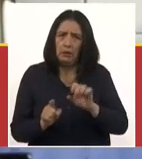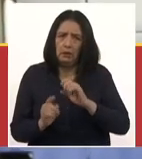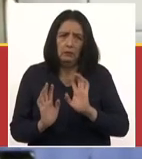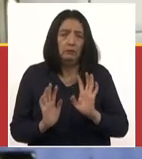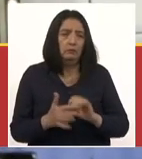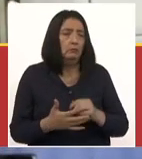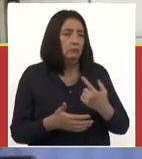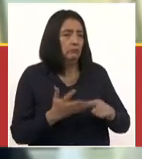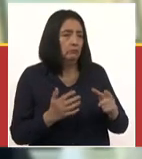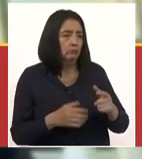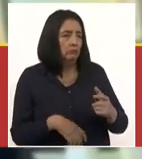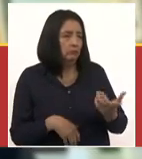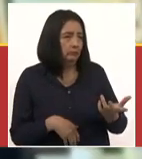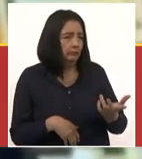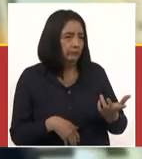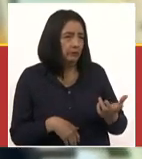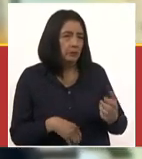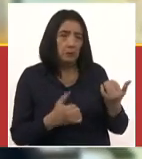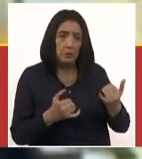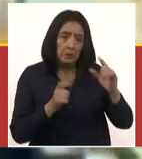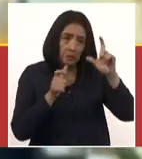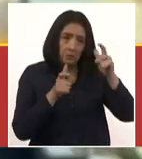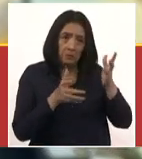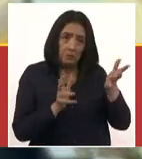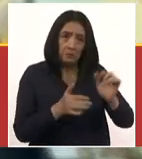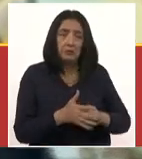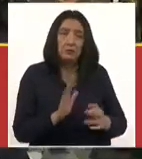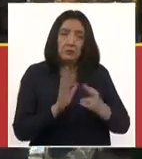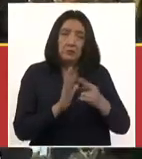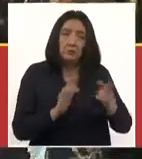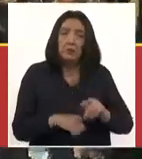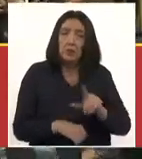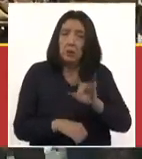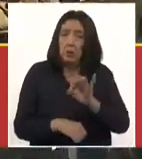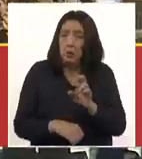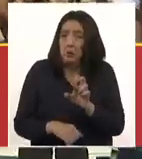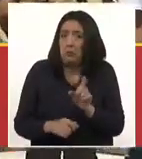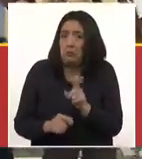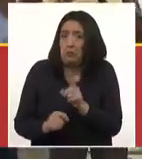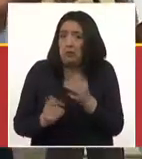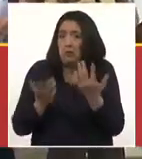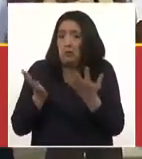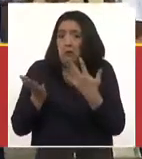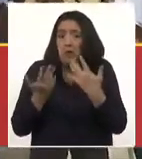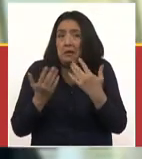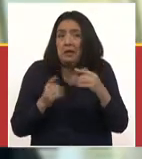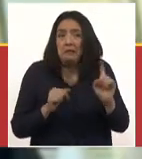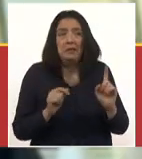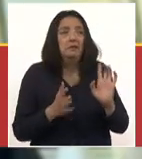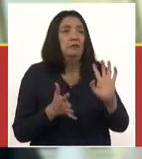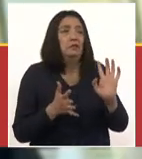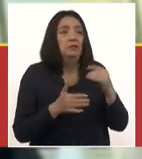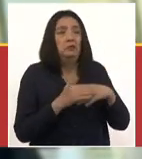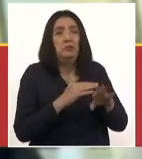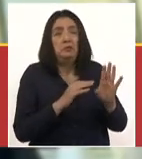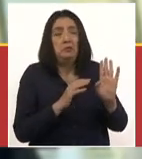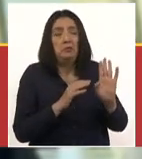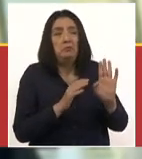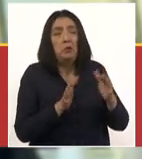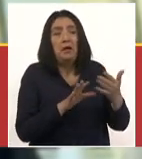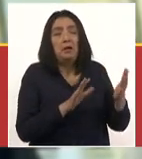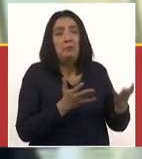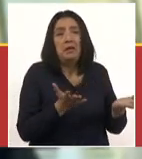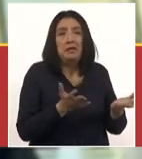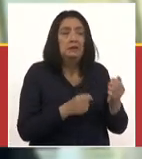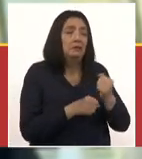para el almirante Jorge Montoya, virtual congresista de Renovación Popular, López Aliaga solo hablaba de muerte civil. Lo que se ha referido